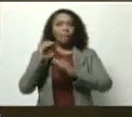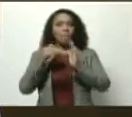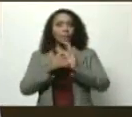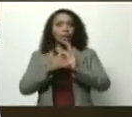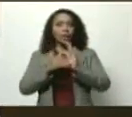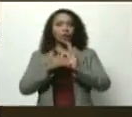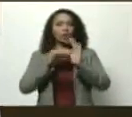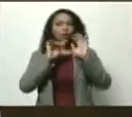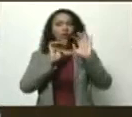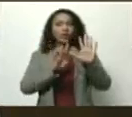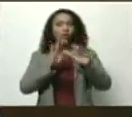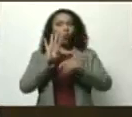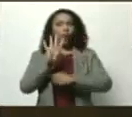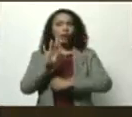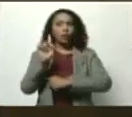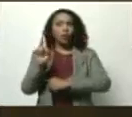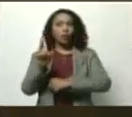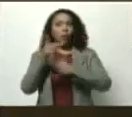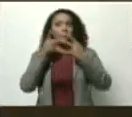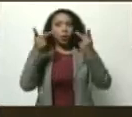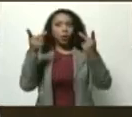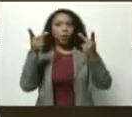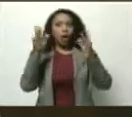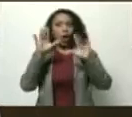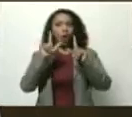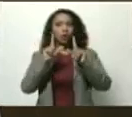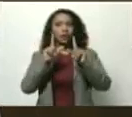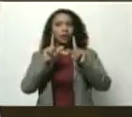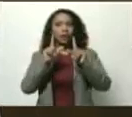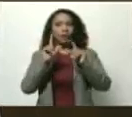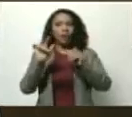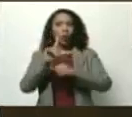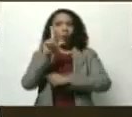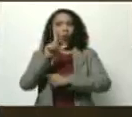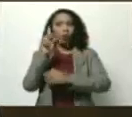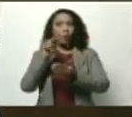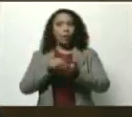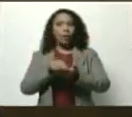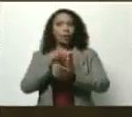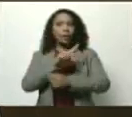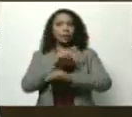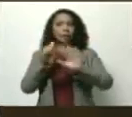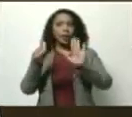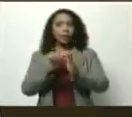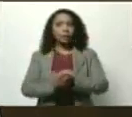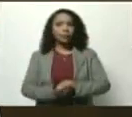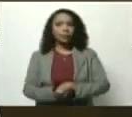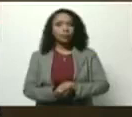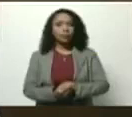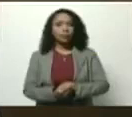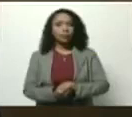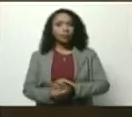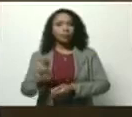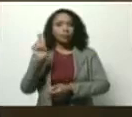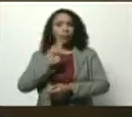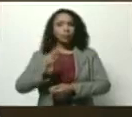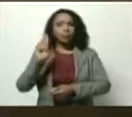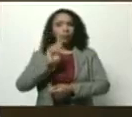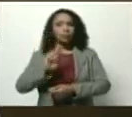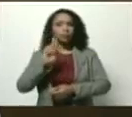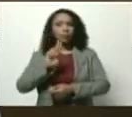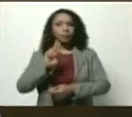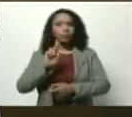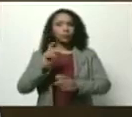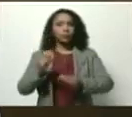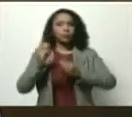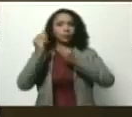1941 publicada el 11 de julio de 2016 en uso de las atribuciones que le